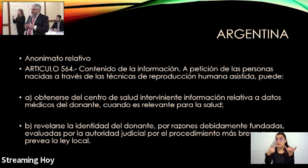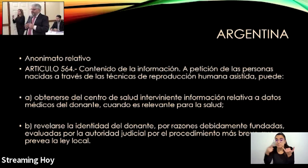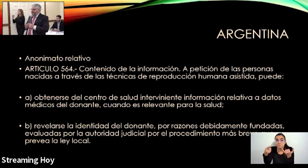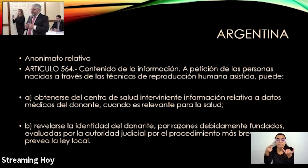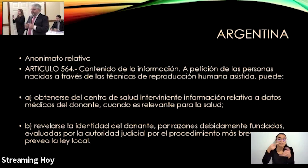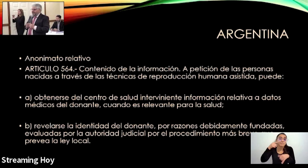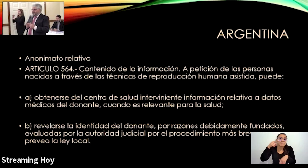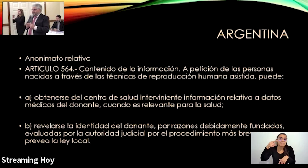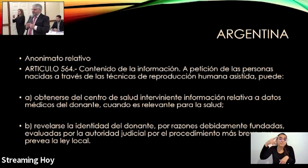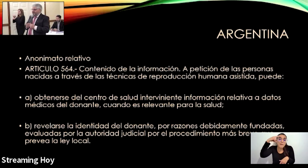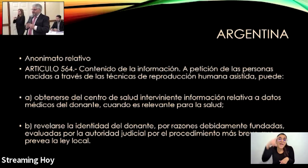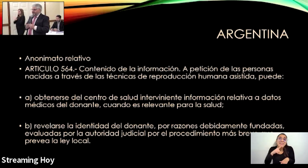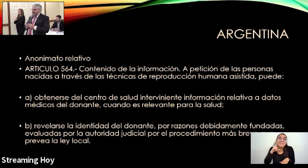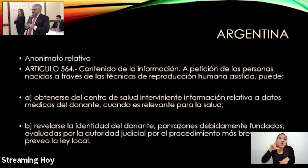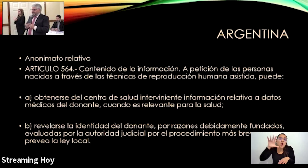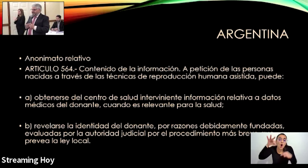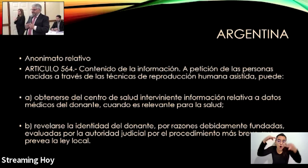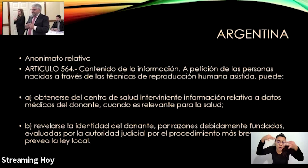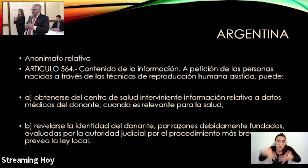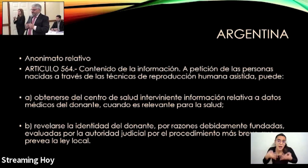ético.